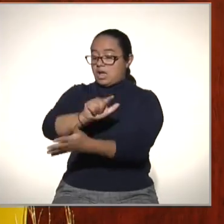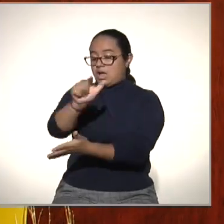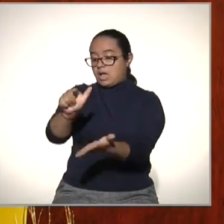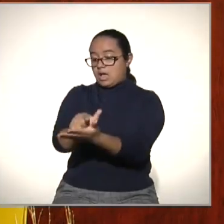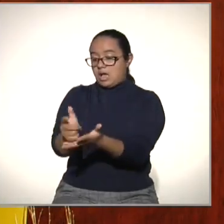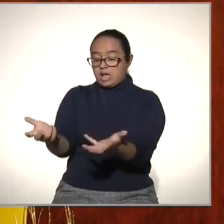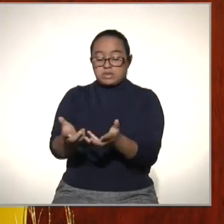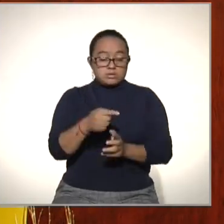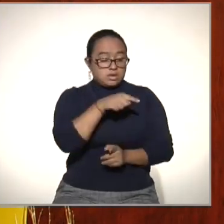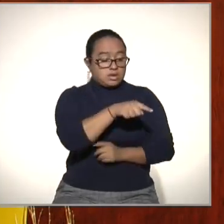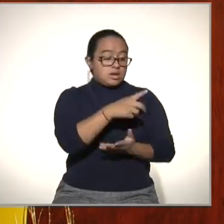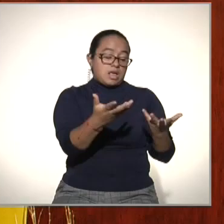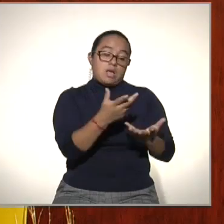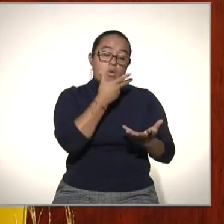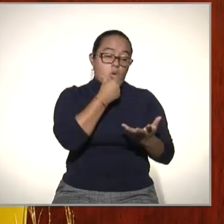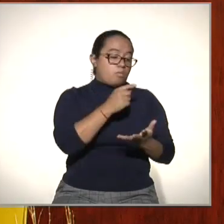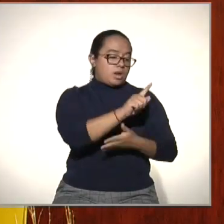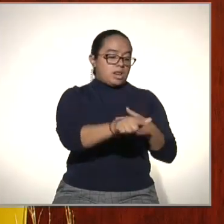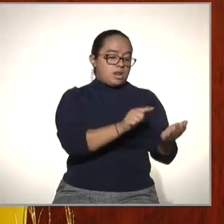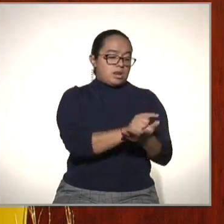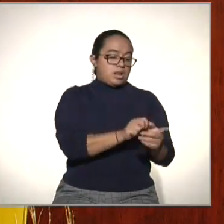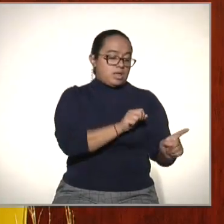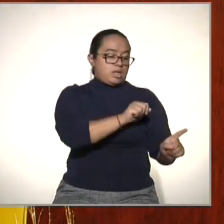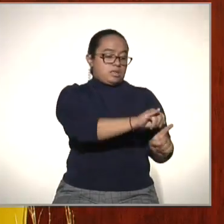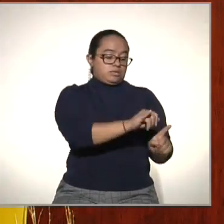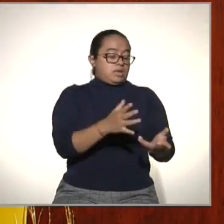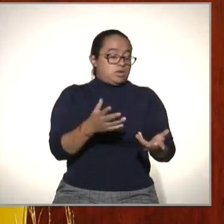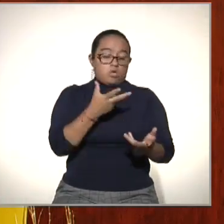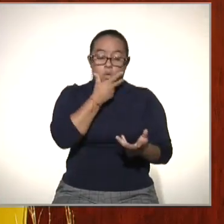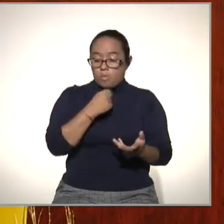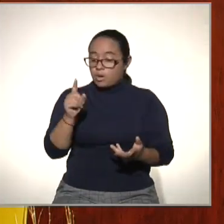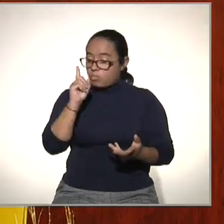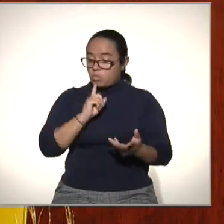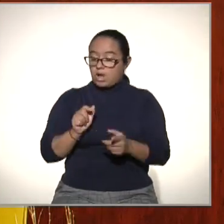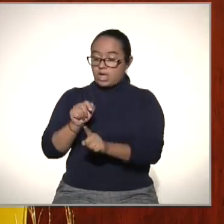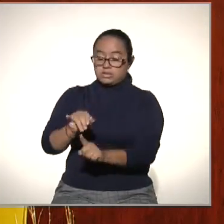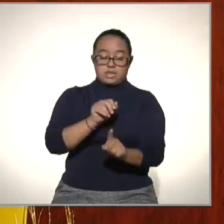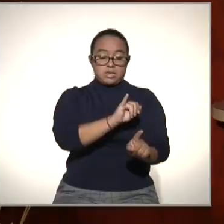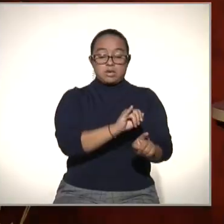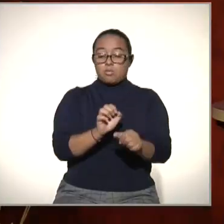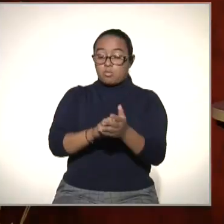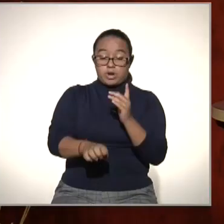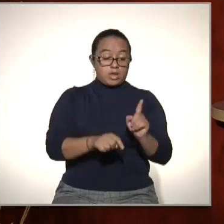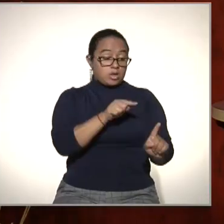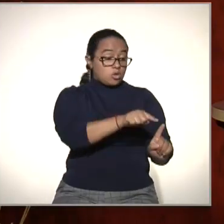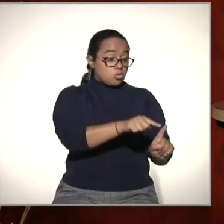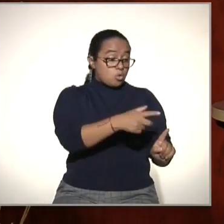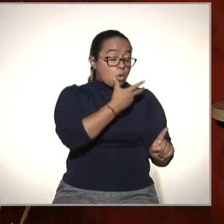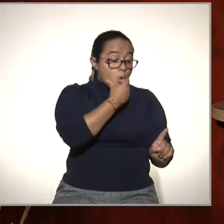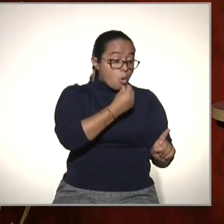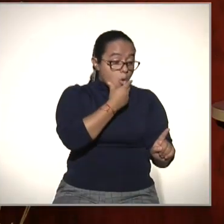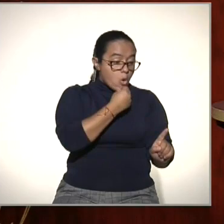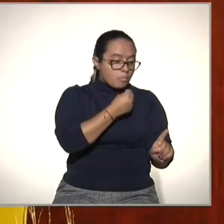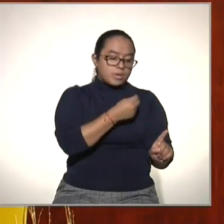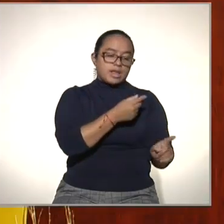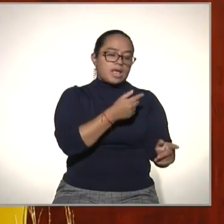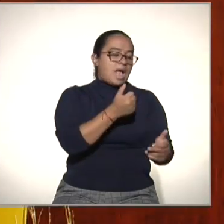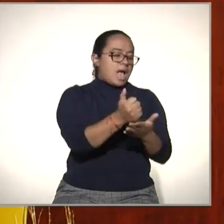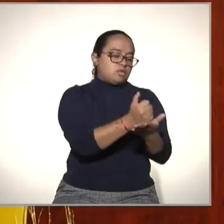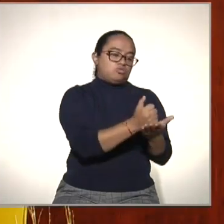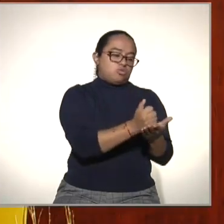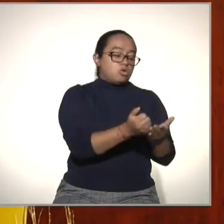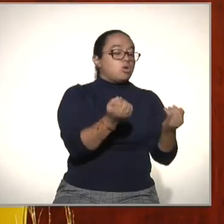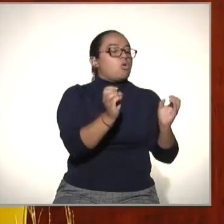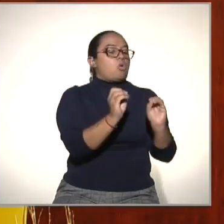que ver con lo que se espera de una persona con vulva o una persona con pene, desde el color, si puede usar el rosa o el celeste, hasta el juego,